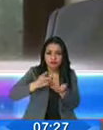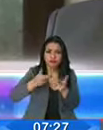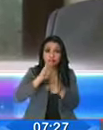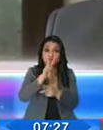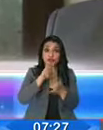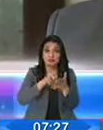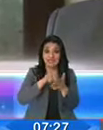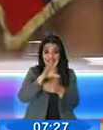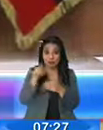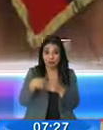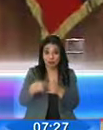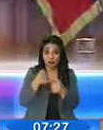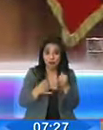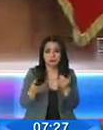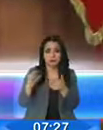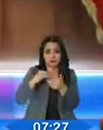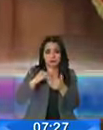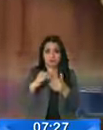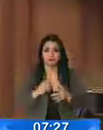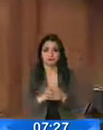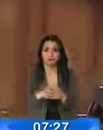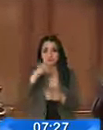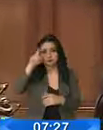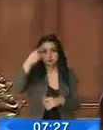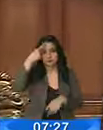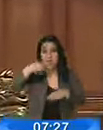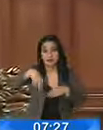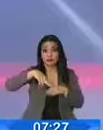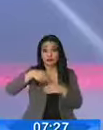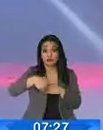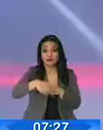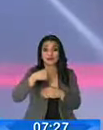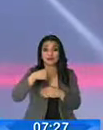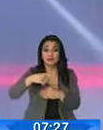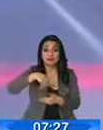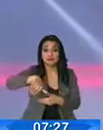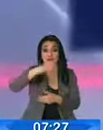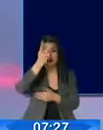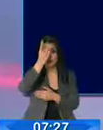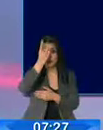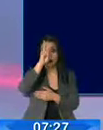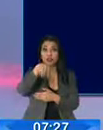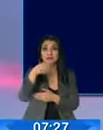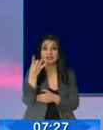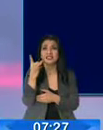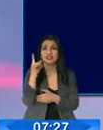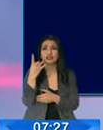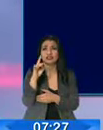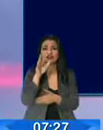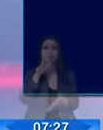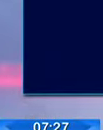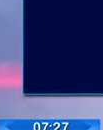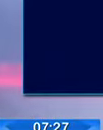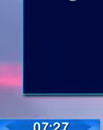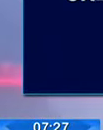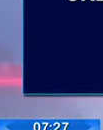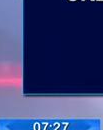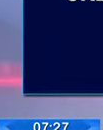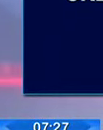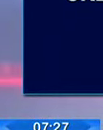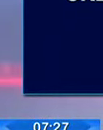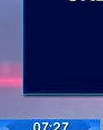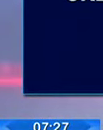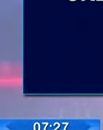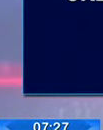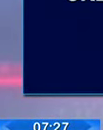2.500 últimos. El gobierno nacional prevé que el déficit fiscal en el 2018 sea de 3,9%, un crecimiento